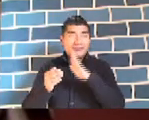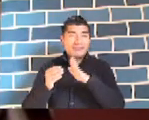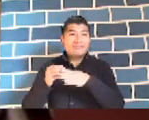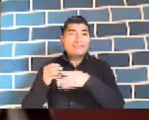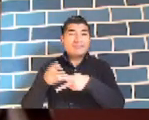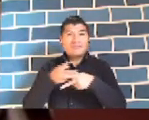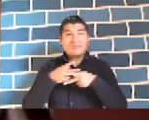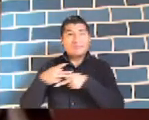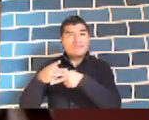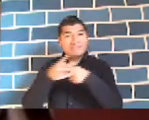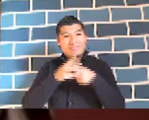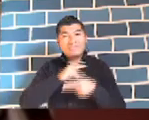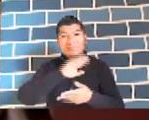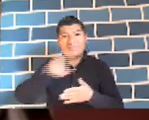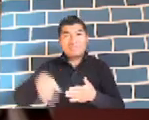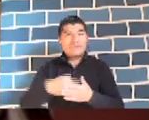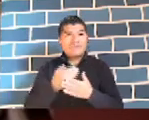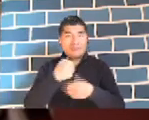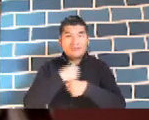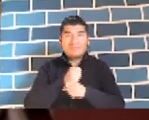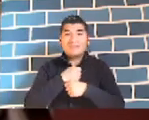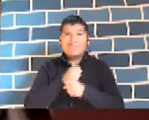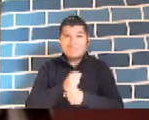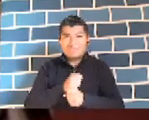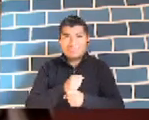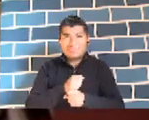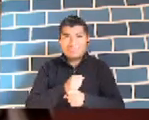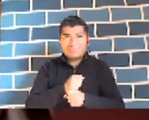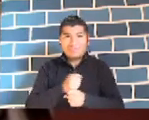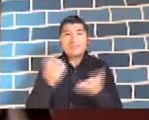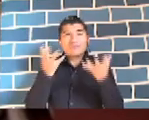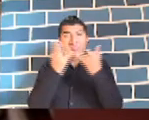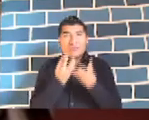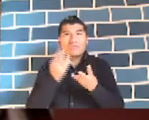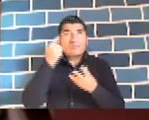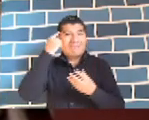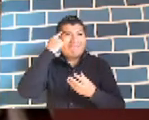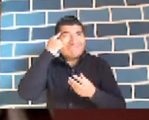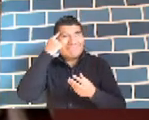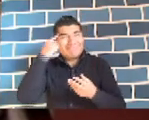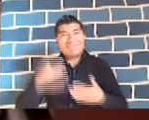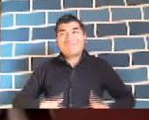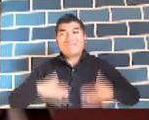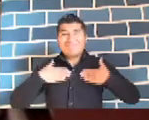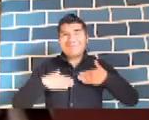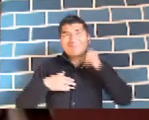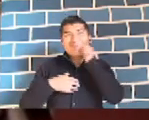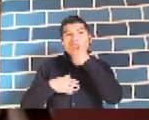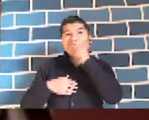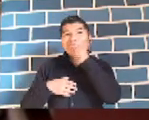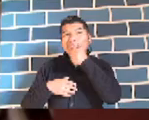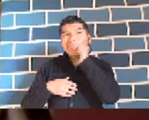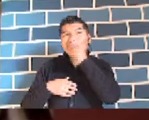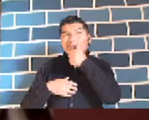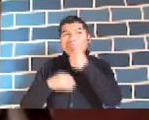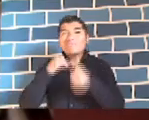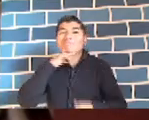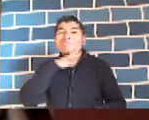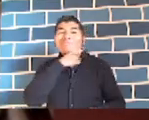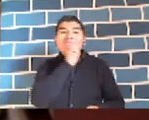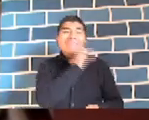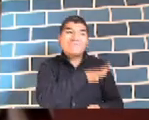todos estamos haciendo de la creación por la poca conciencia con la que vivimos día a día echando basura